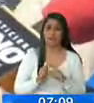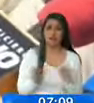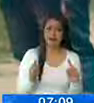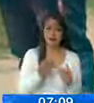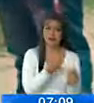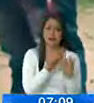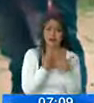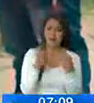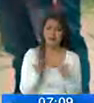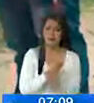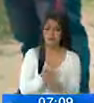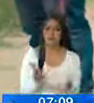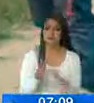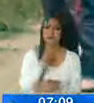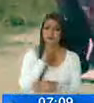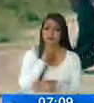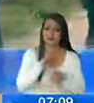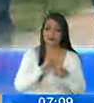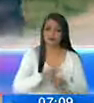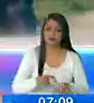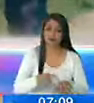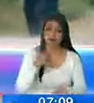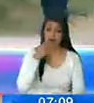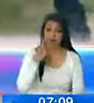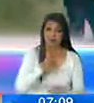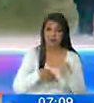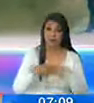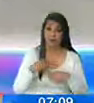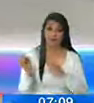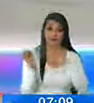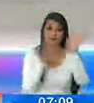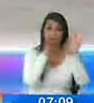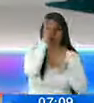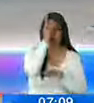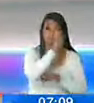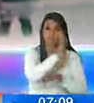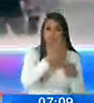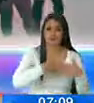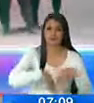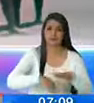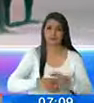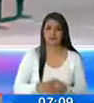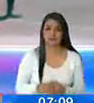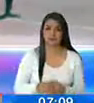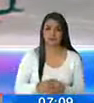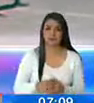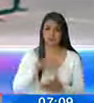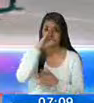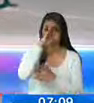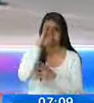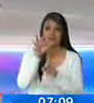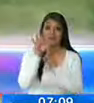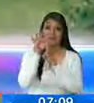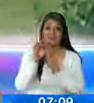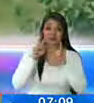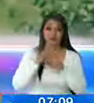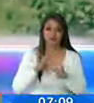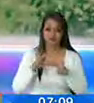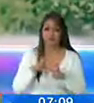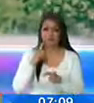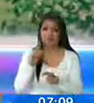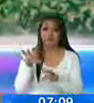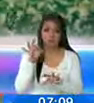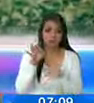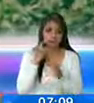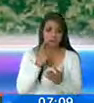bien levantada. Fue por ello trasladado de inmediato a una casa de salud. Elementos de criminalística explicaron que entre las